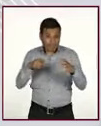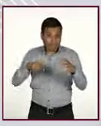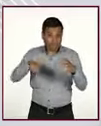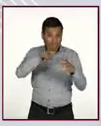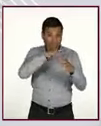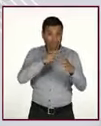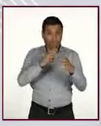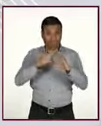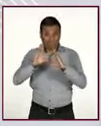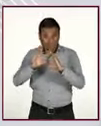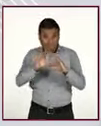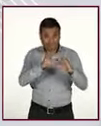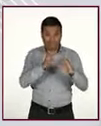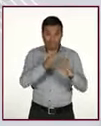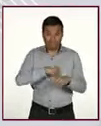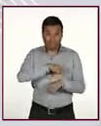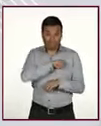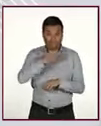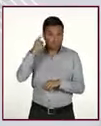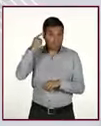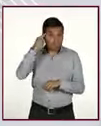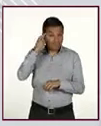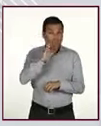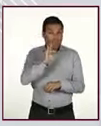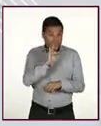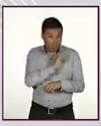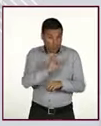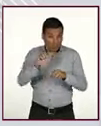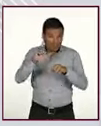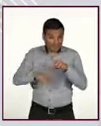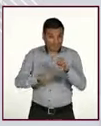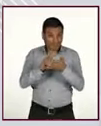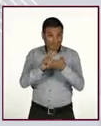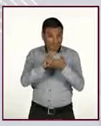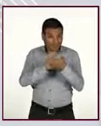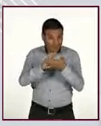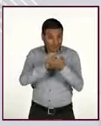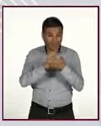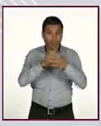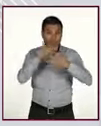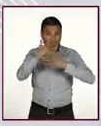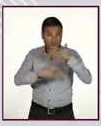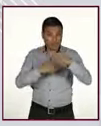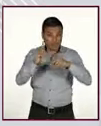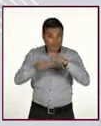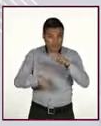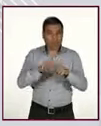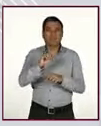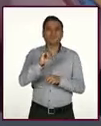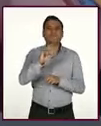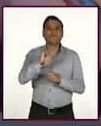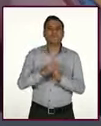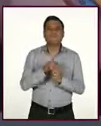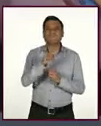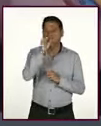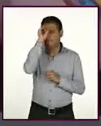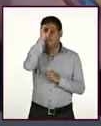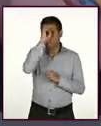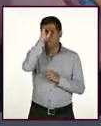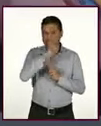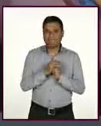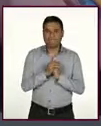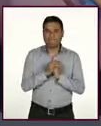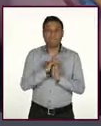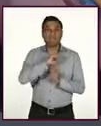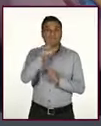previene la violencia y el consumo de drogas? ¿Sí o no? ¿Ustedes qué piensan? Más adelante leeremos